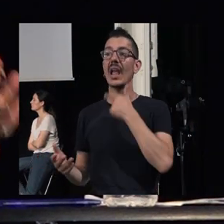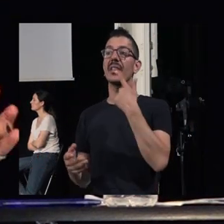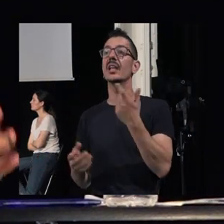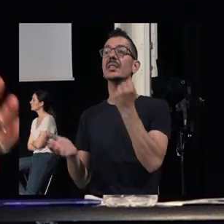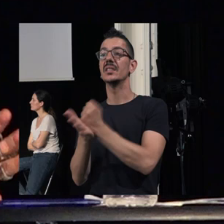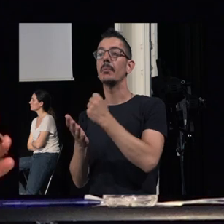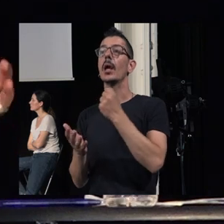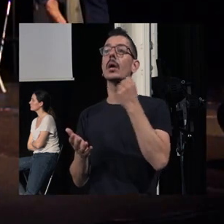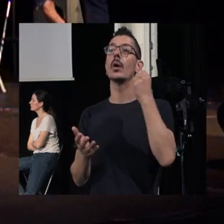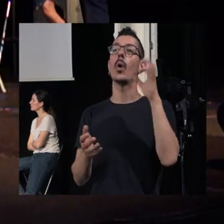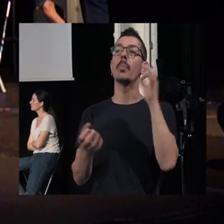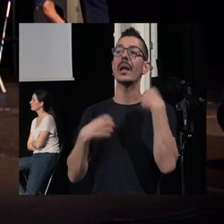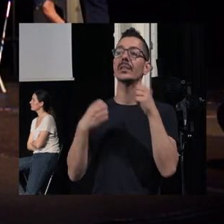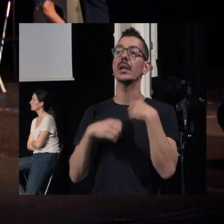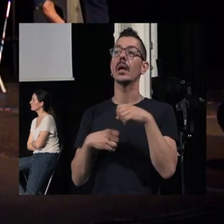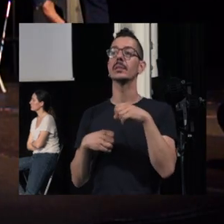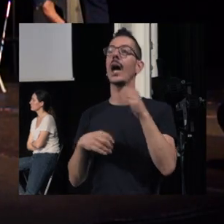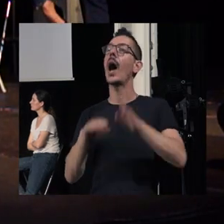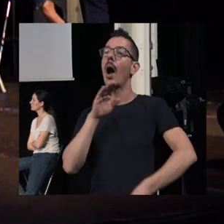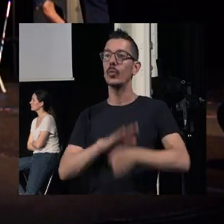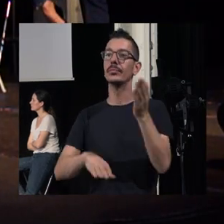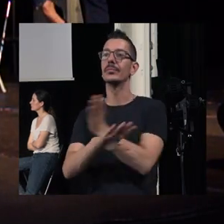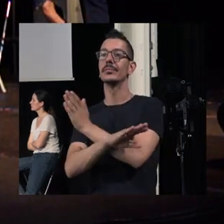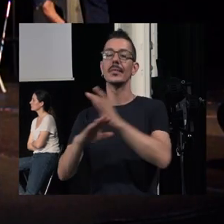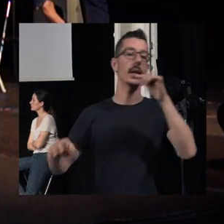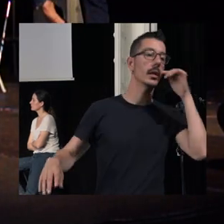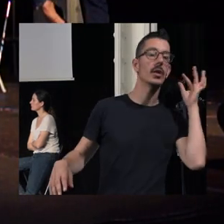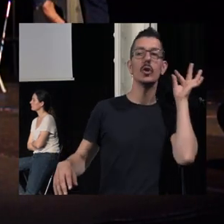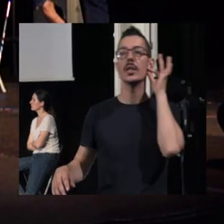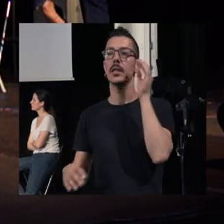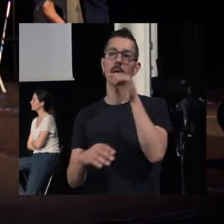está continuamente viendo quién es niño y quién es niña. Y